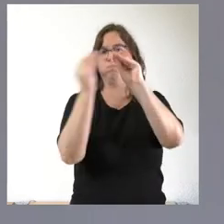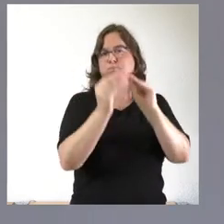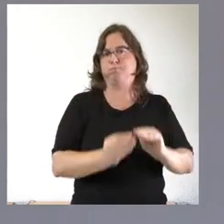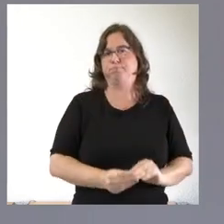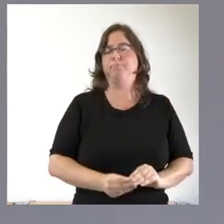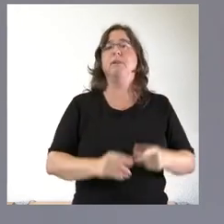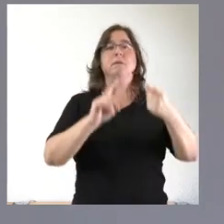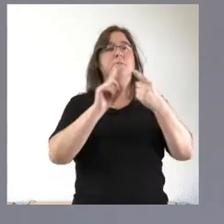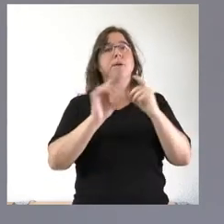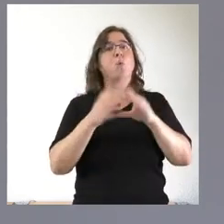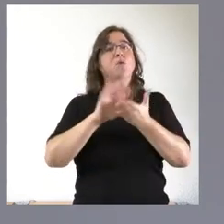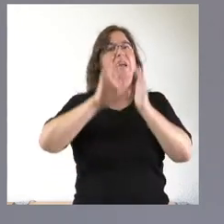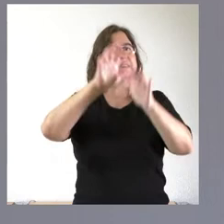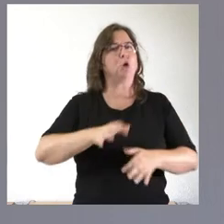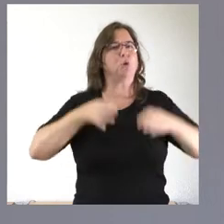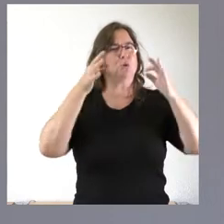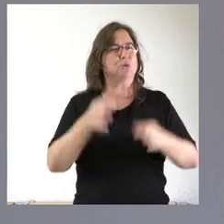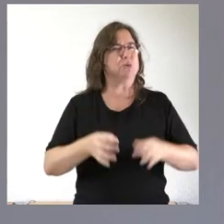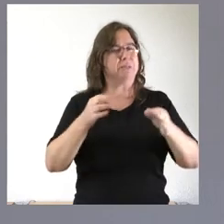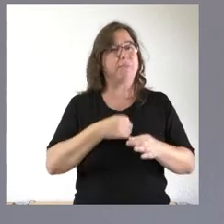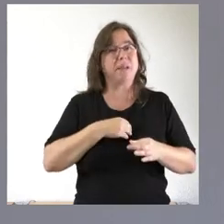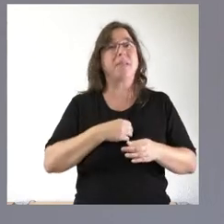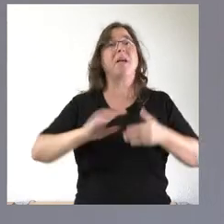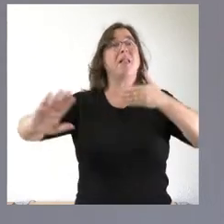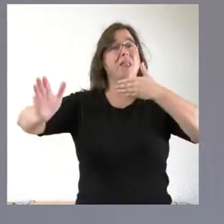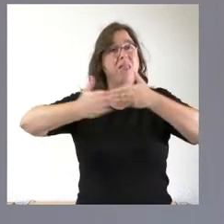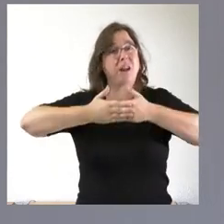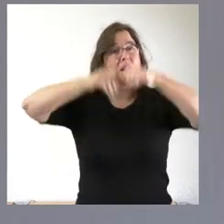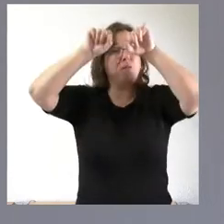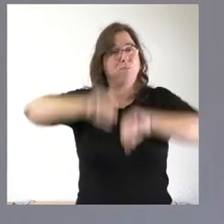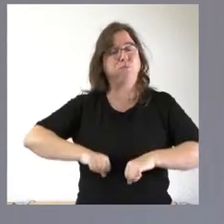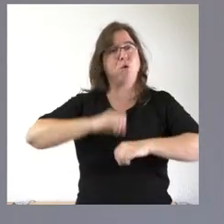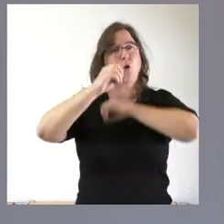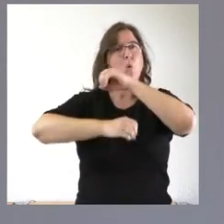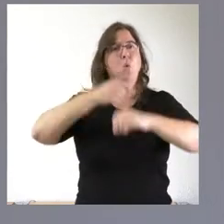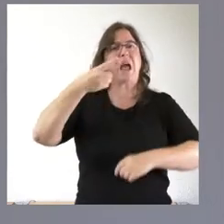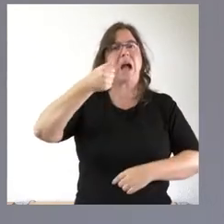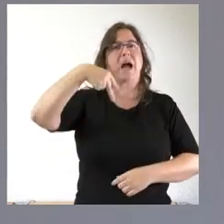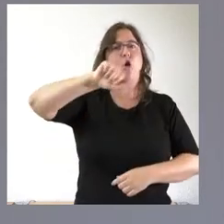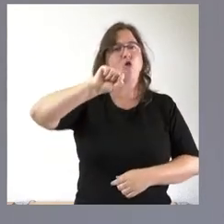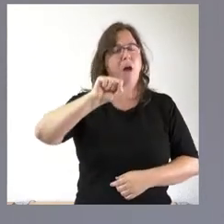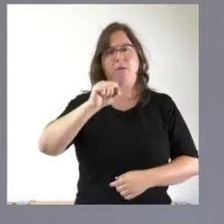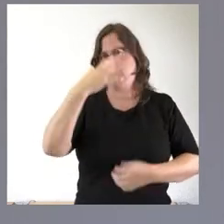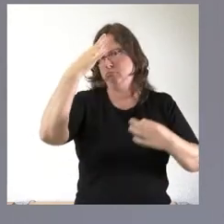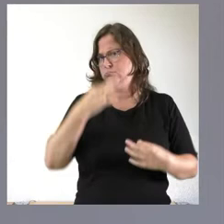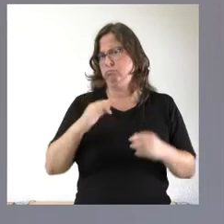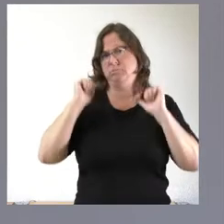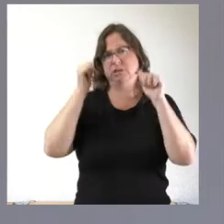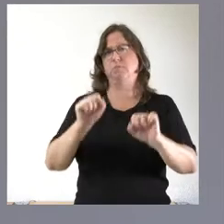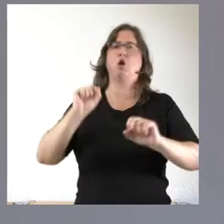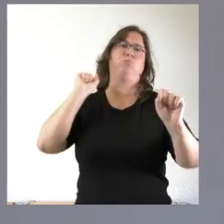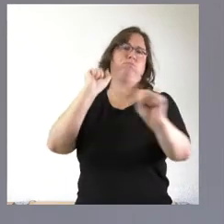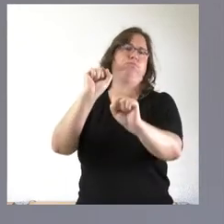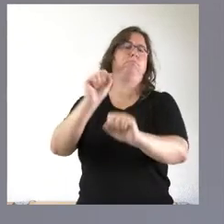León siempre se opuso al cierre de la central nuclear de Garoña. Recordarán ustedes que esta es una posición que hemos mantenido de siempre. Nos